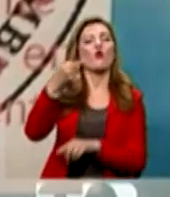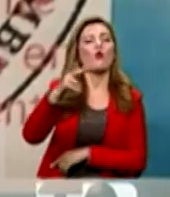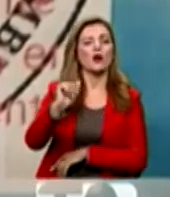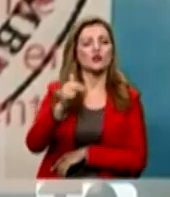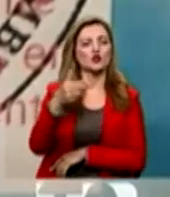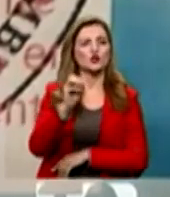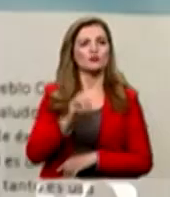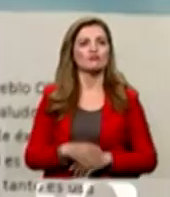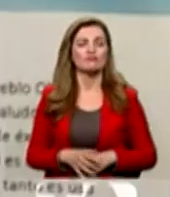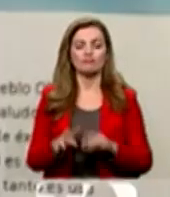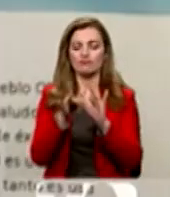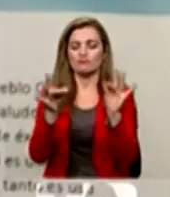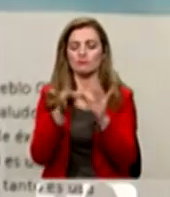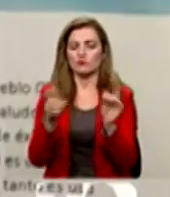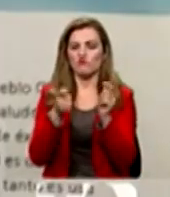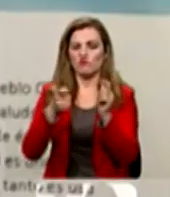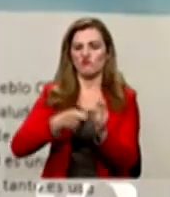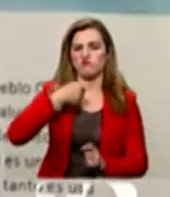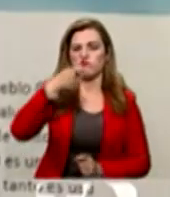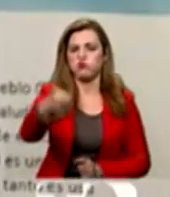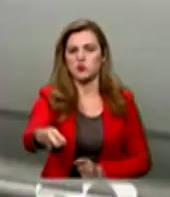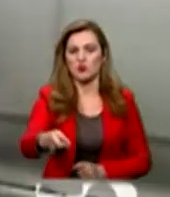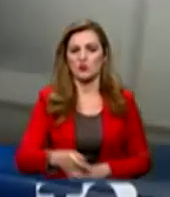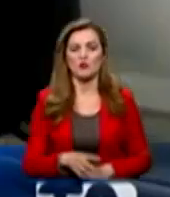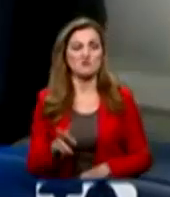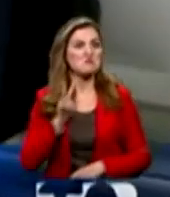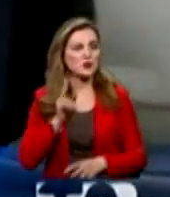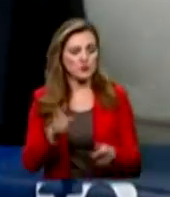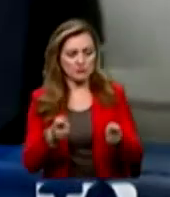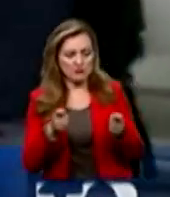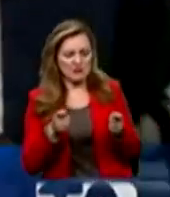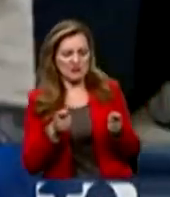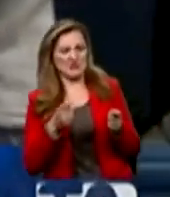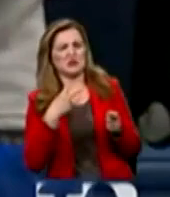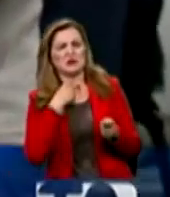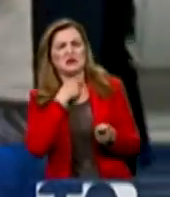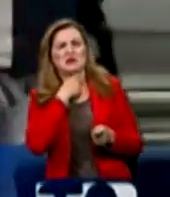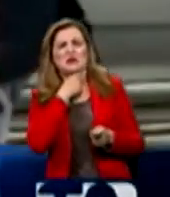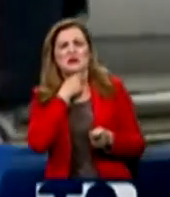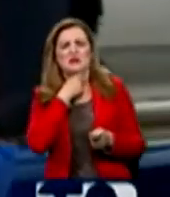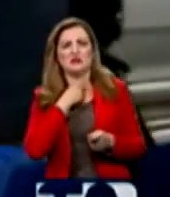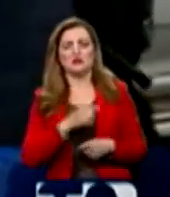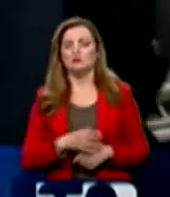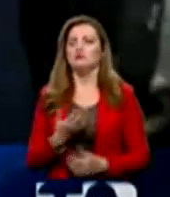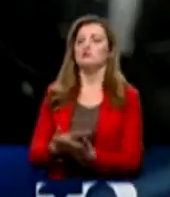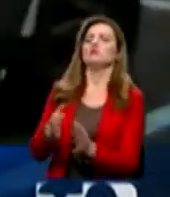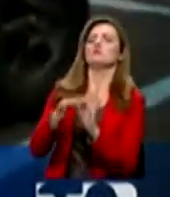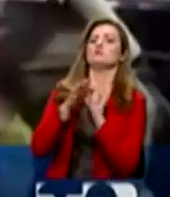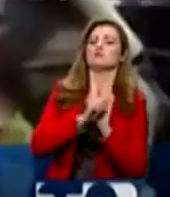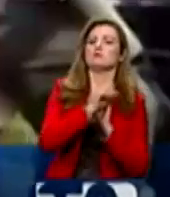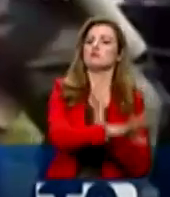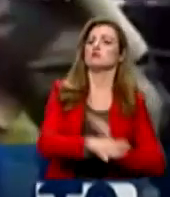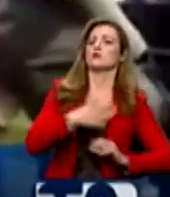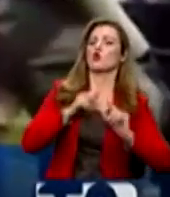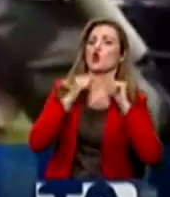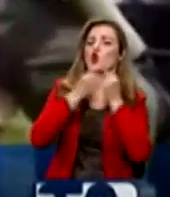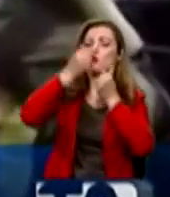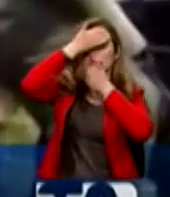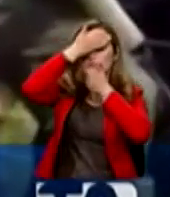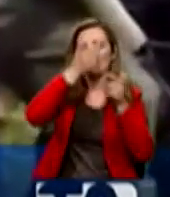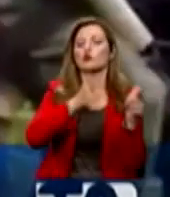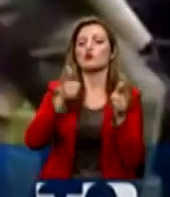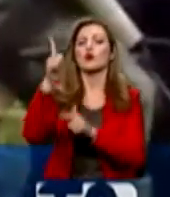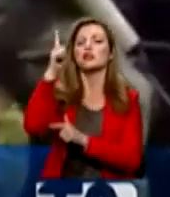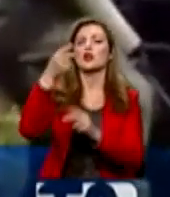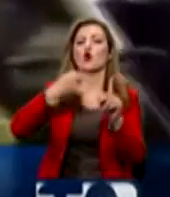través de este panfleto se atemorizaba a la víctima, solicitando colaboración para los disidentes del grupo narcodelictivo Oliver Sinisterra,